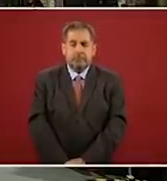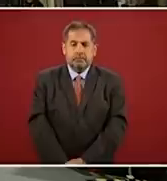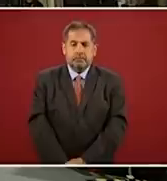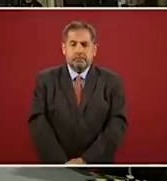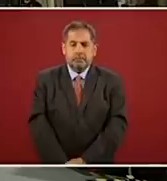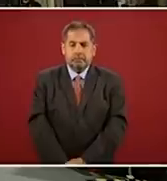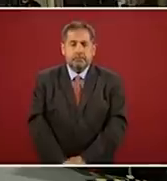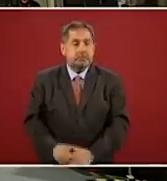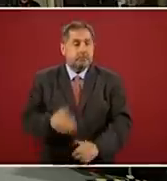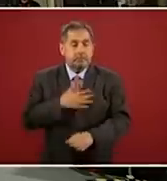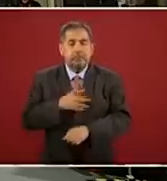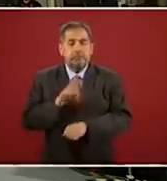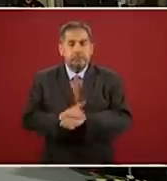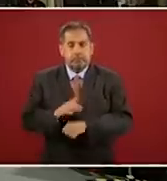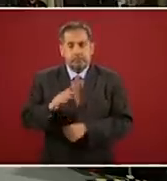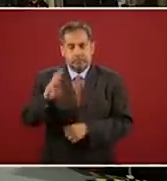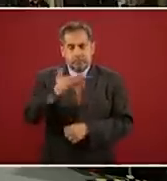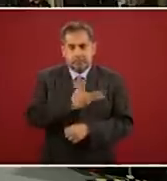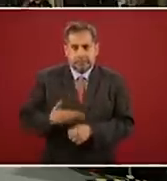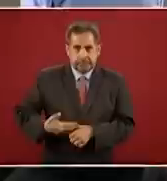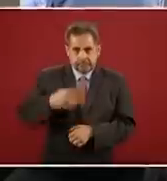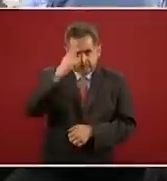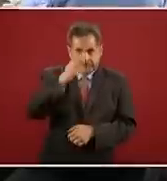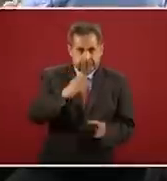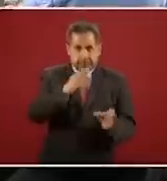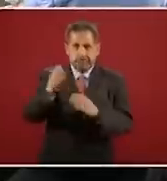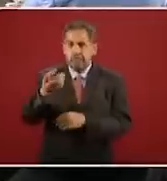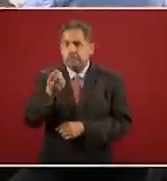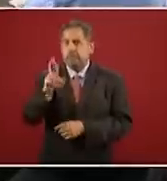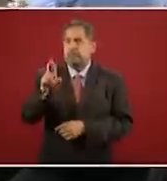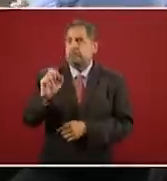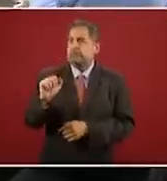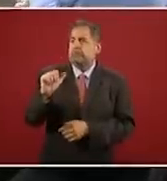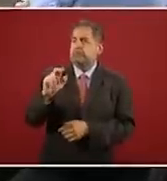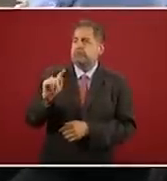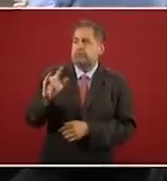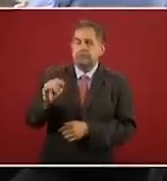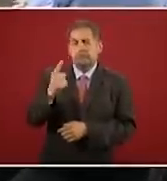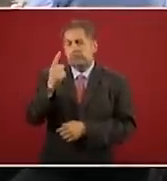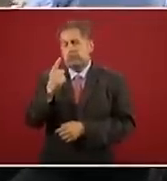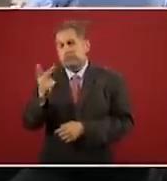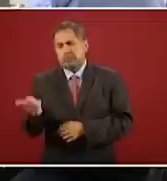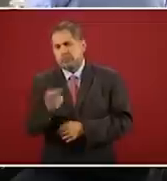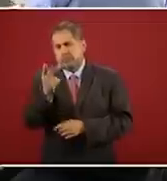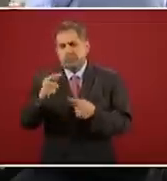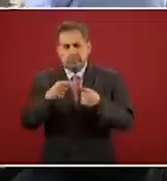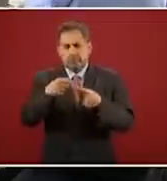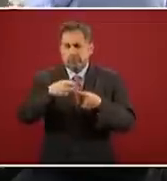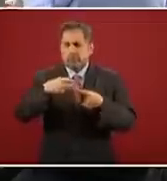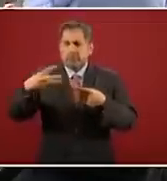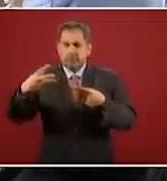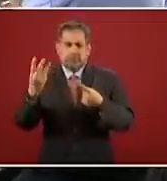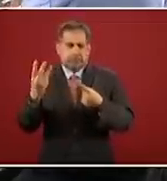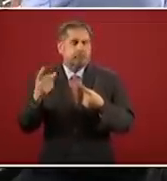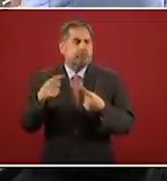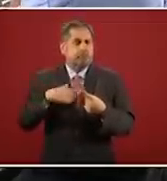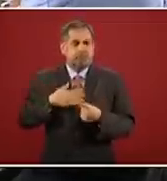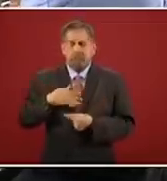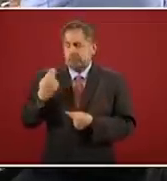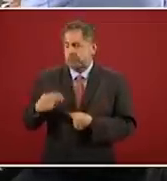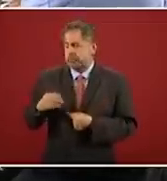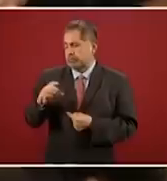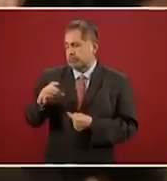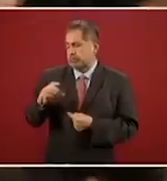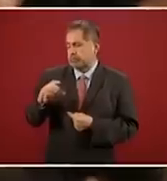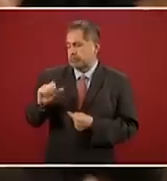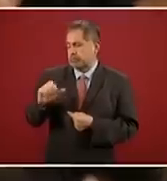Buenos días, señor presidente de México. Buenos días, doctor Santiago. Es una sola pregunta con tres corchetes. Soy Carlos Pozos de Lor Molécula